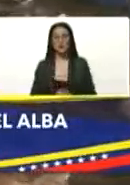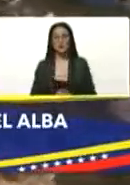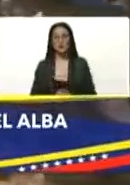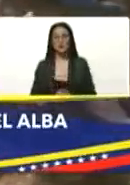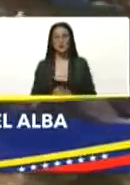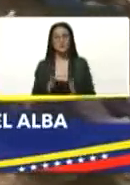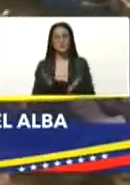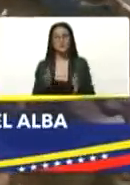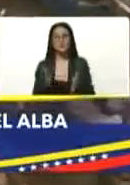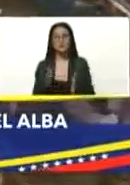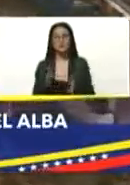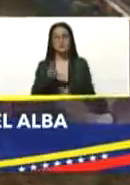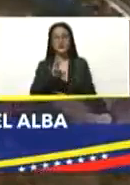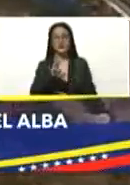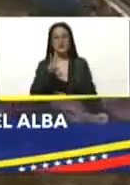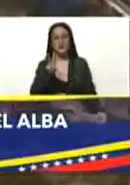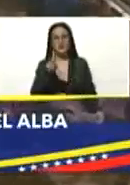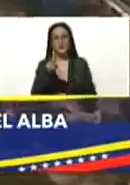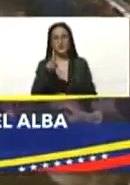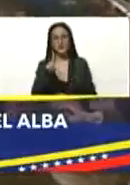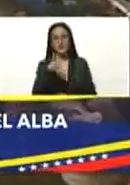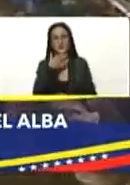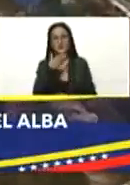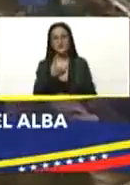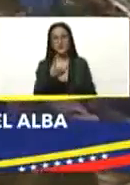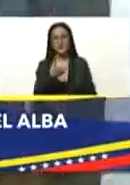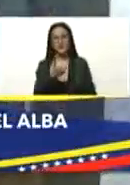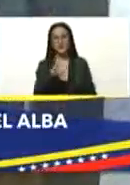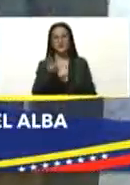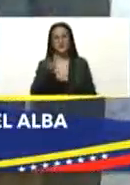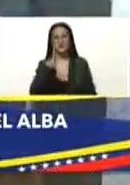una proyección al 31 de diciembre de